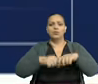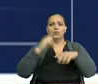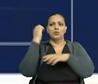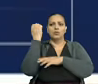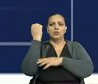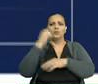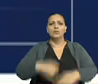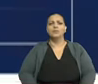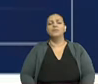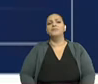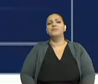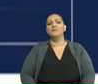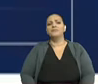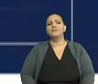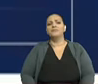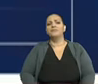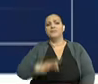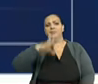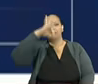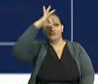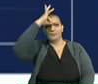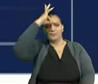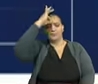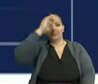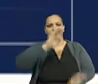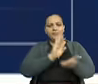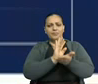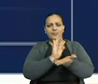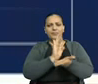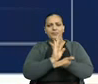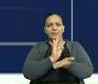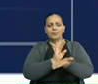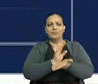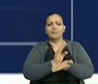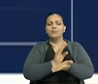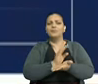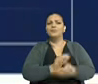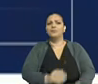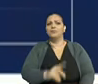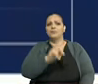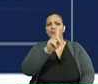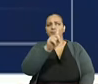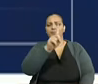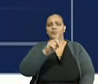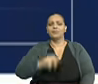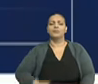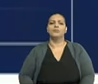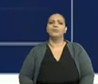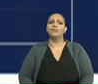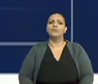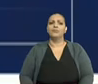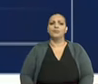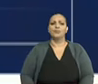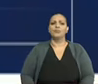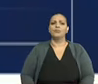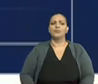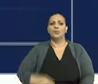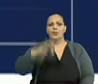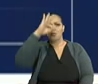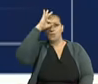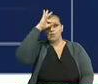29 en casas de salud del Instituto Ecuatoriano de Seguridad Social, 1 en el Hospital del Seguro de la